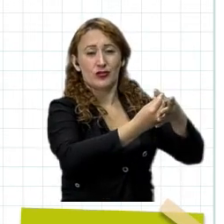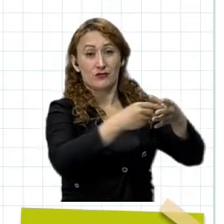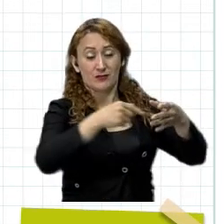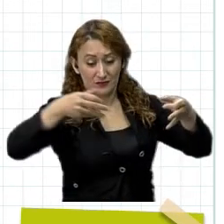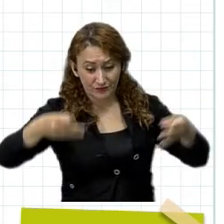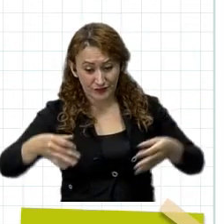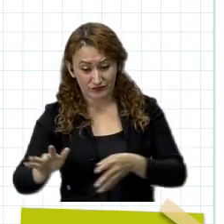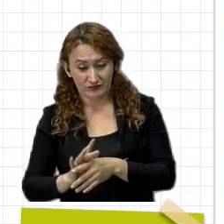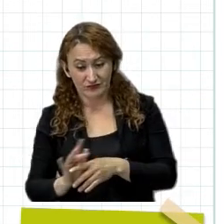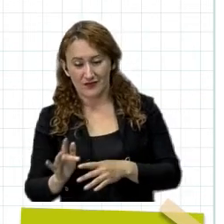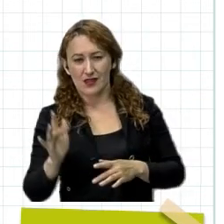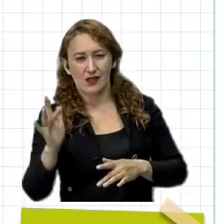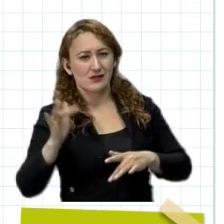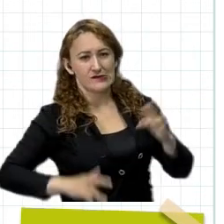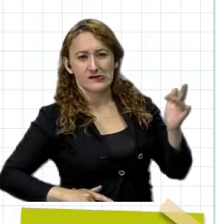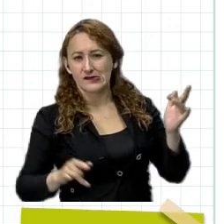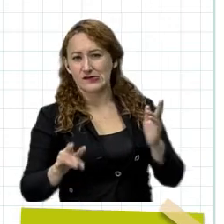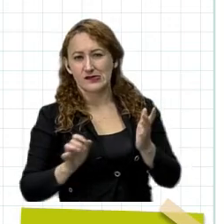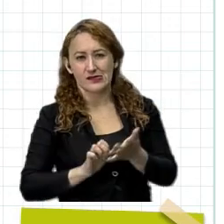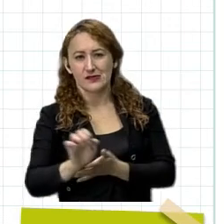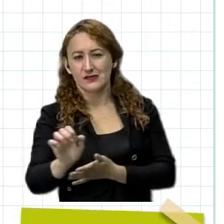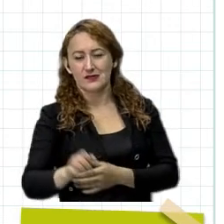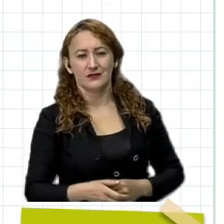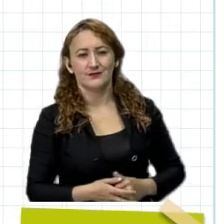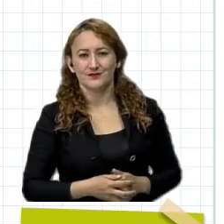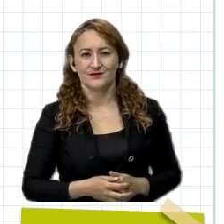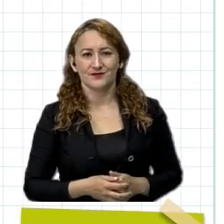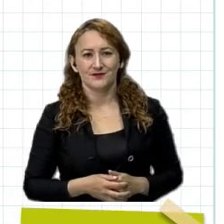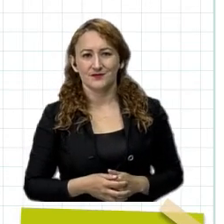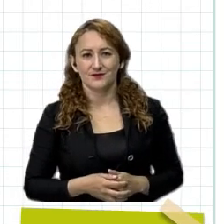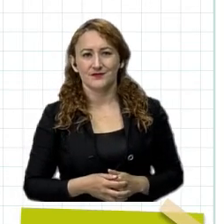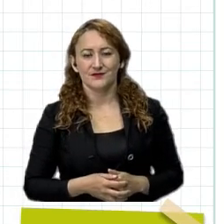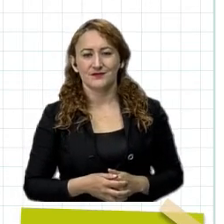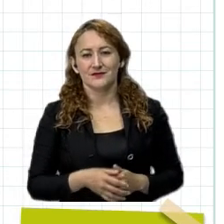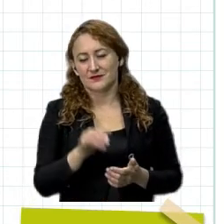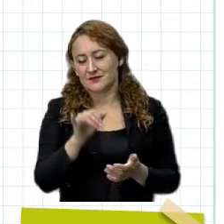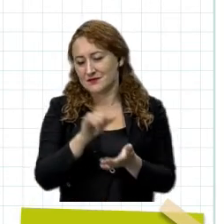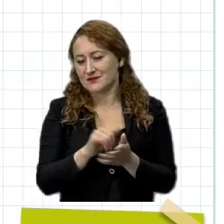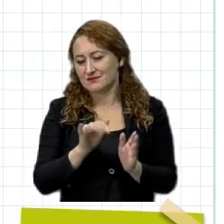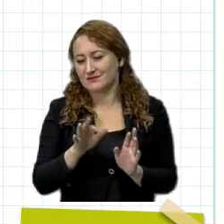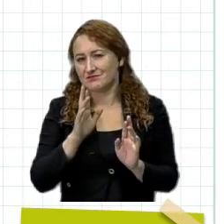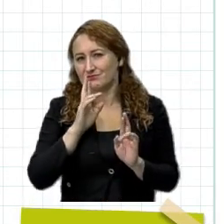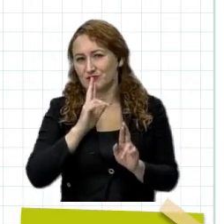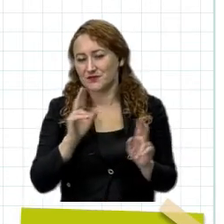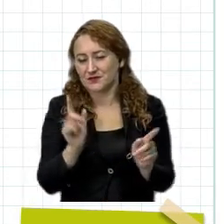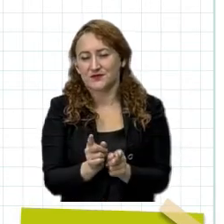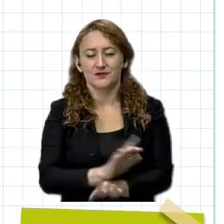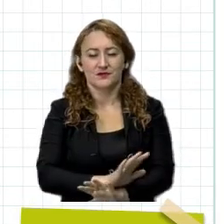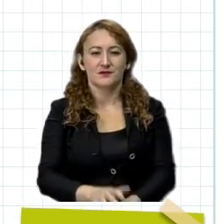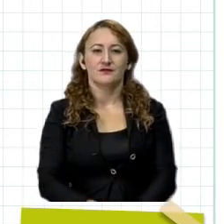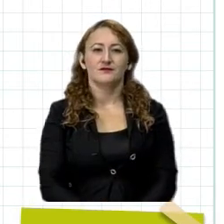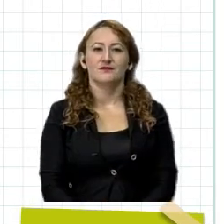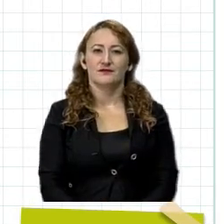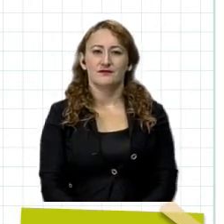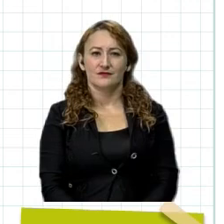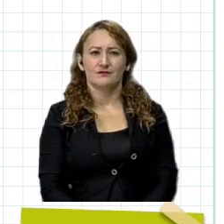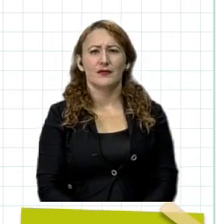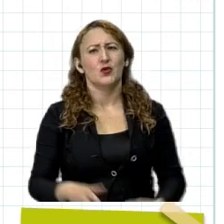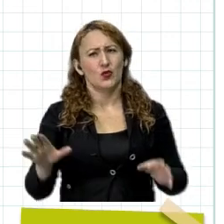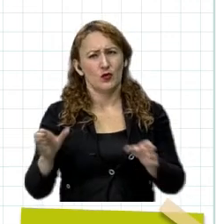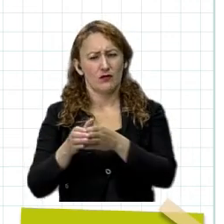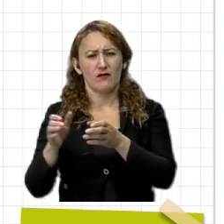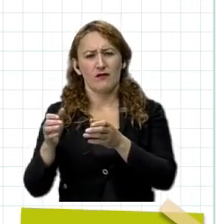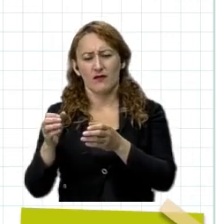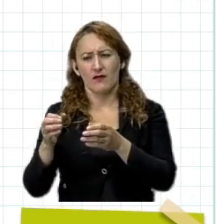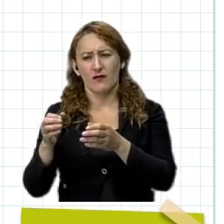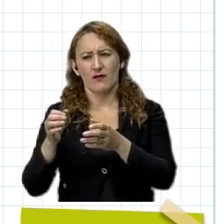esas prácticas que son tan excluyentes. Bueno, eso se dejaría por allí. Pero el feminismo tiene muchas